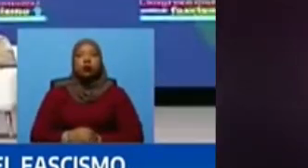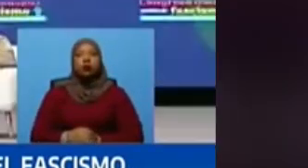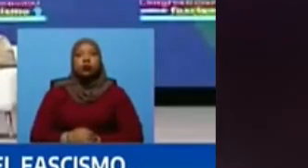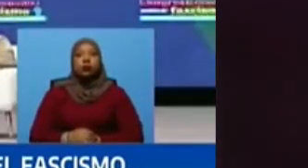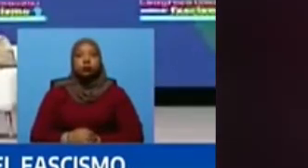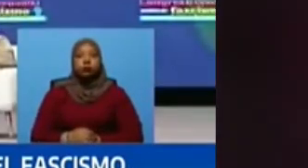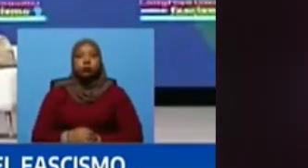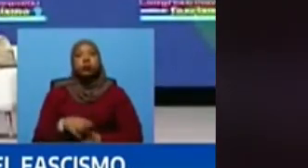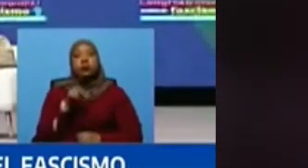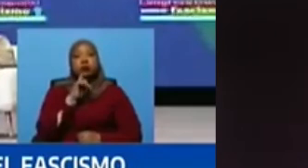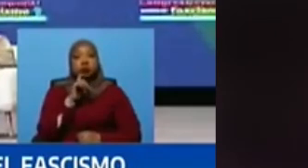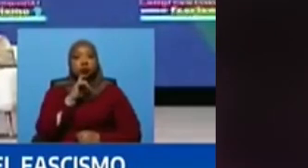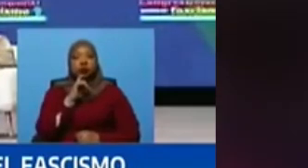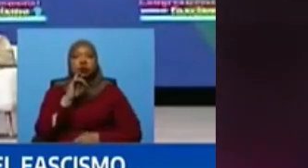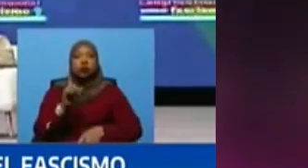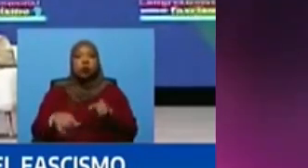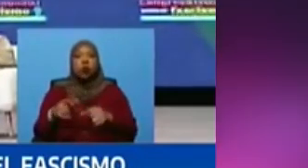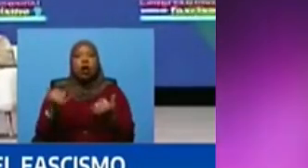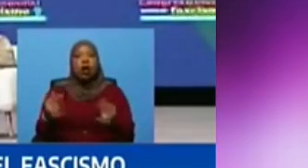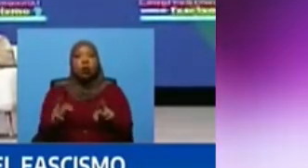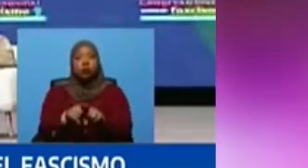en global